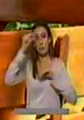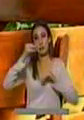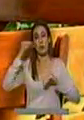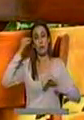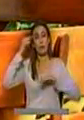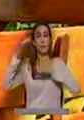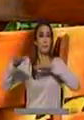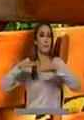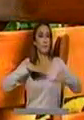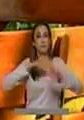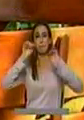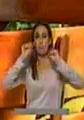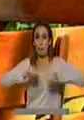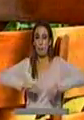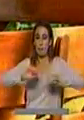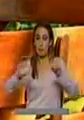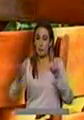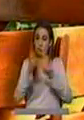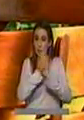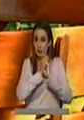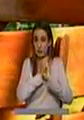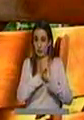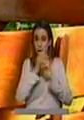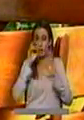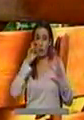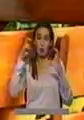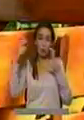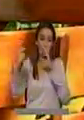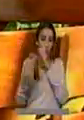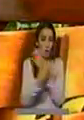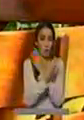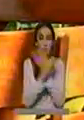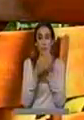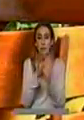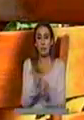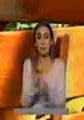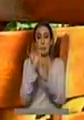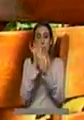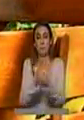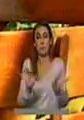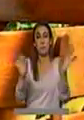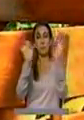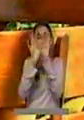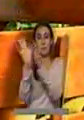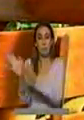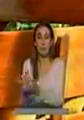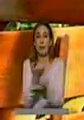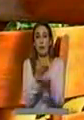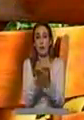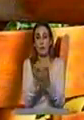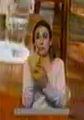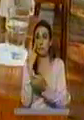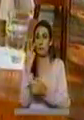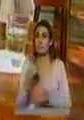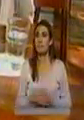nacional para poder ubicar al turismo como uno de los principales motores de la economía nacional.